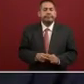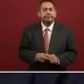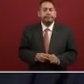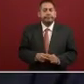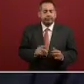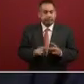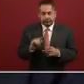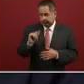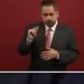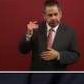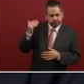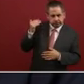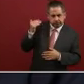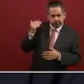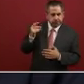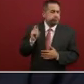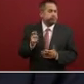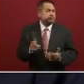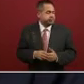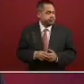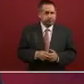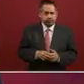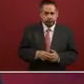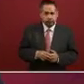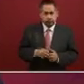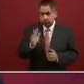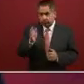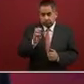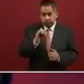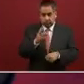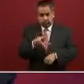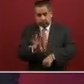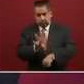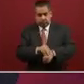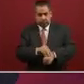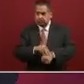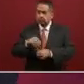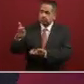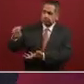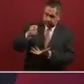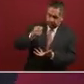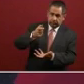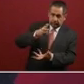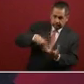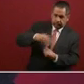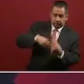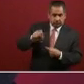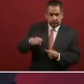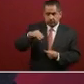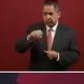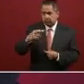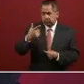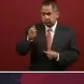hace unos días se autoriza la ampliación de un fondo revolvente jeep y morgan y